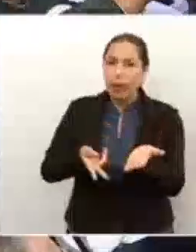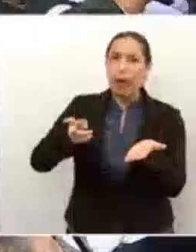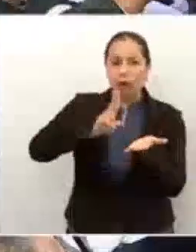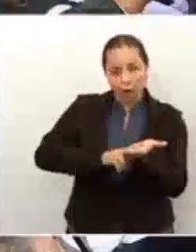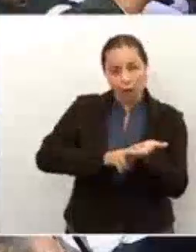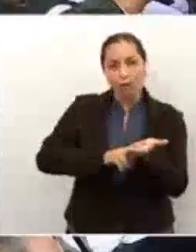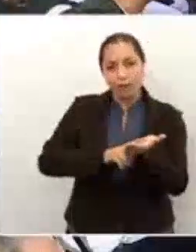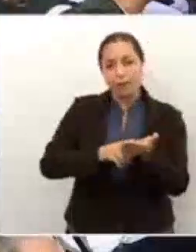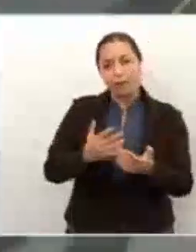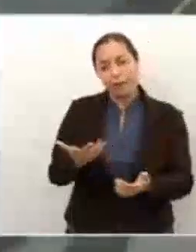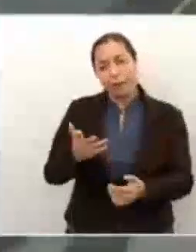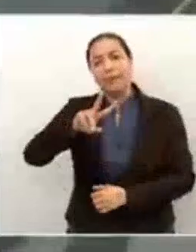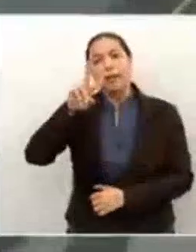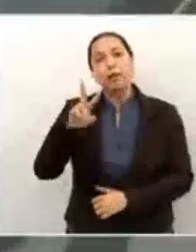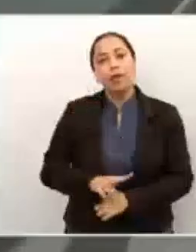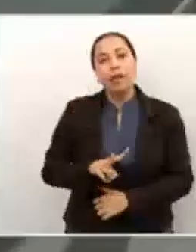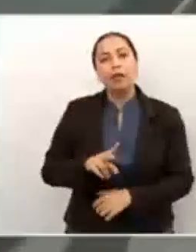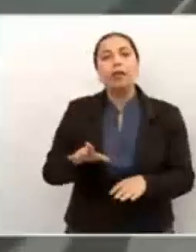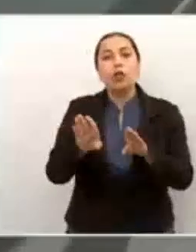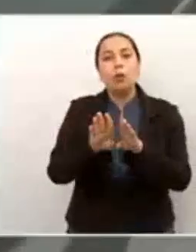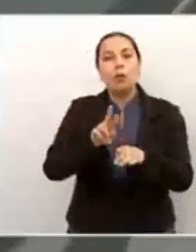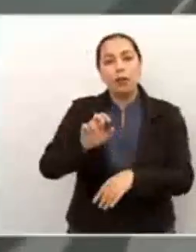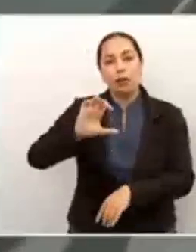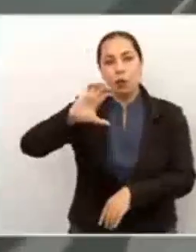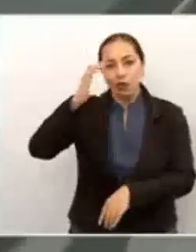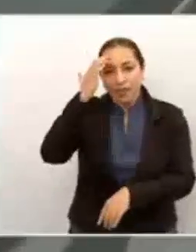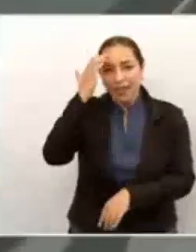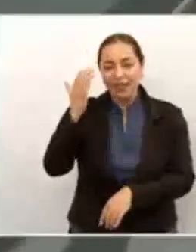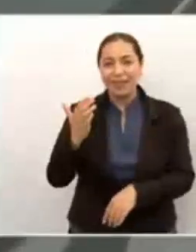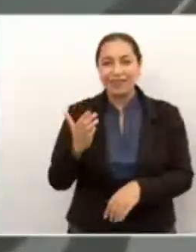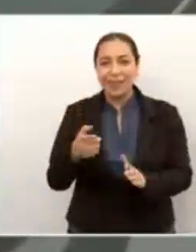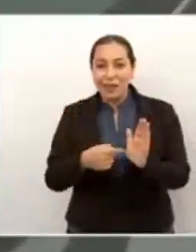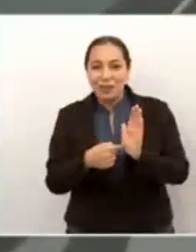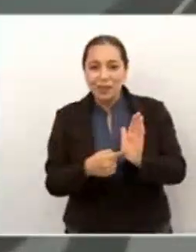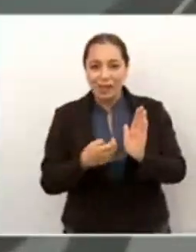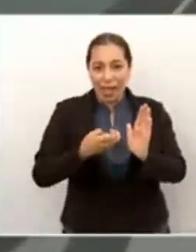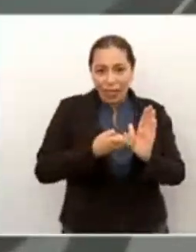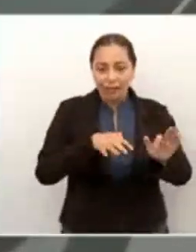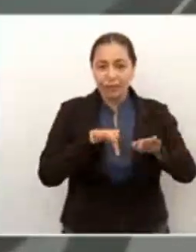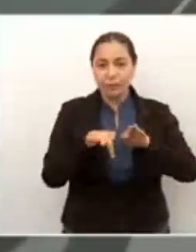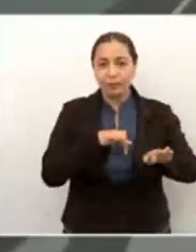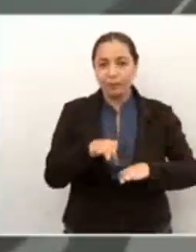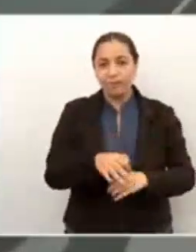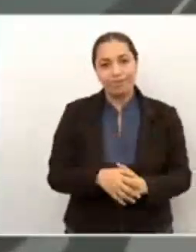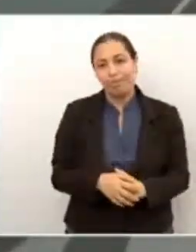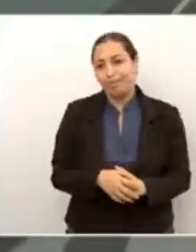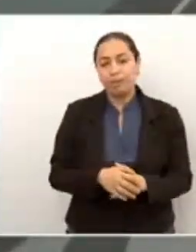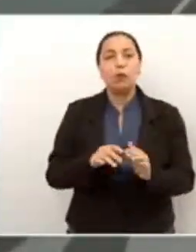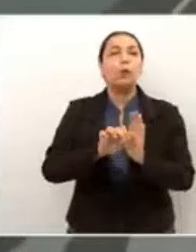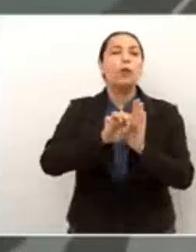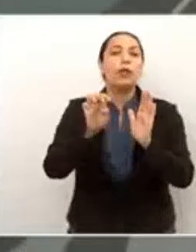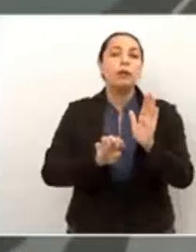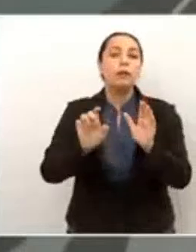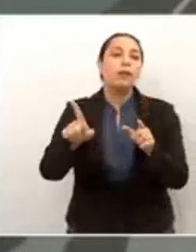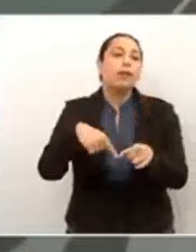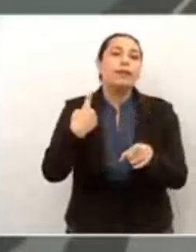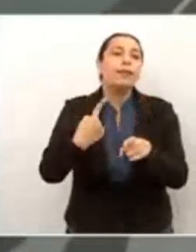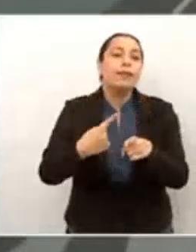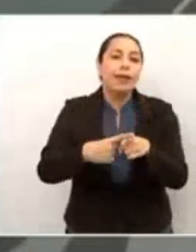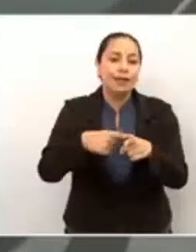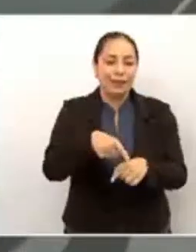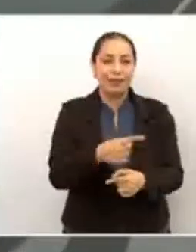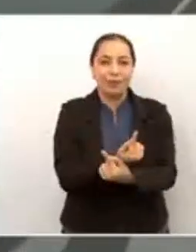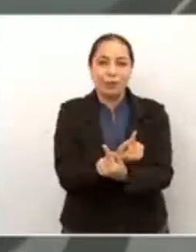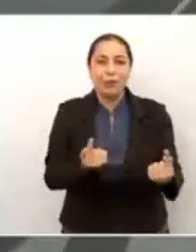Y la verdad es que no se ha reconocido ese trabajo. Por ejemplo, ¿quién cuida principalmente de las niñas y los